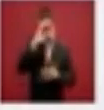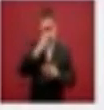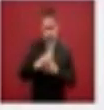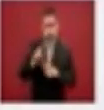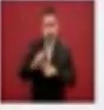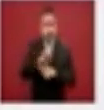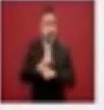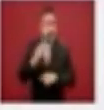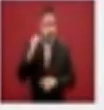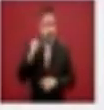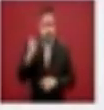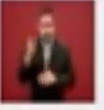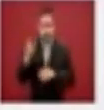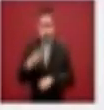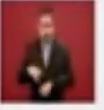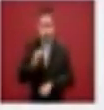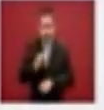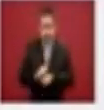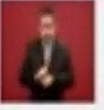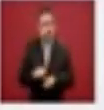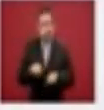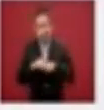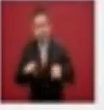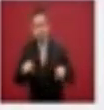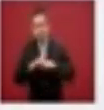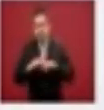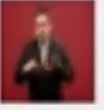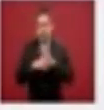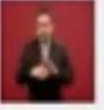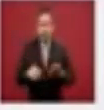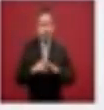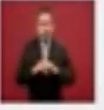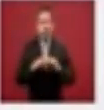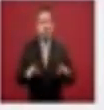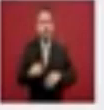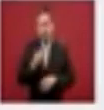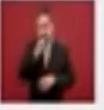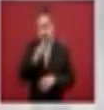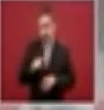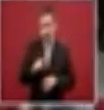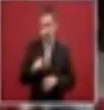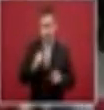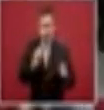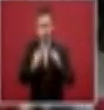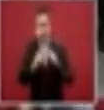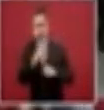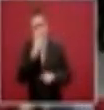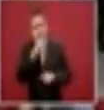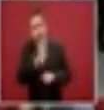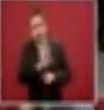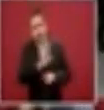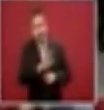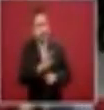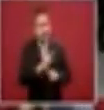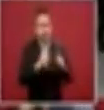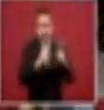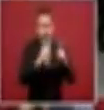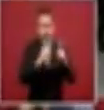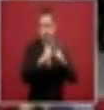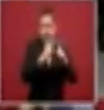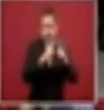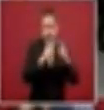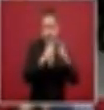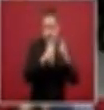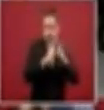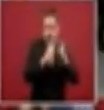hace 3 semanas se difunde información y además se ha hecho cierto cambio de prácticas en